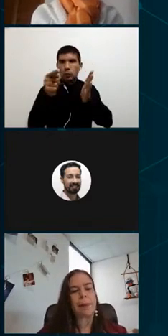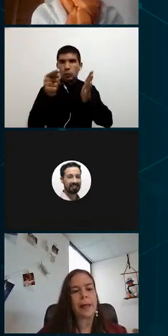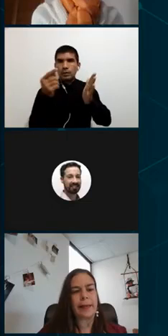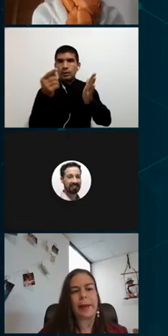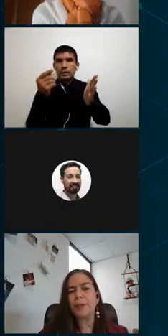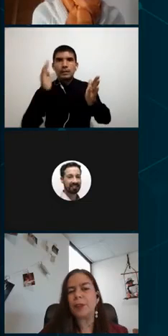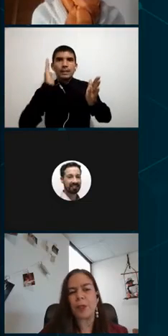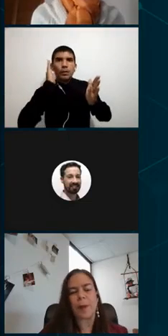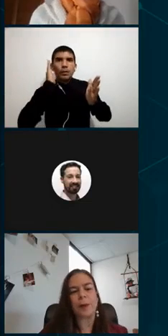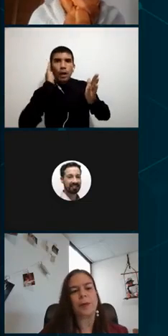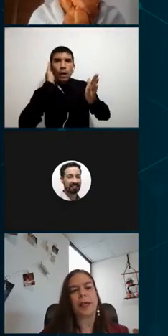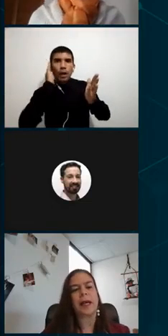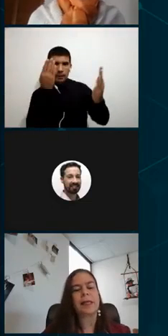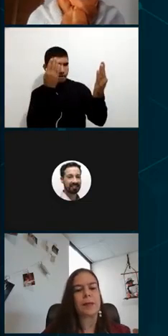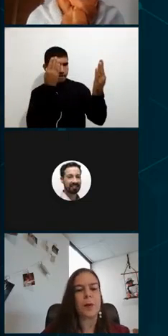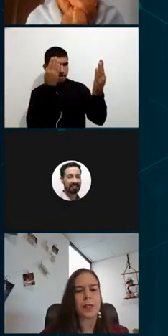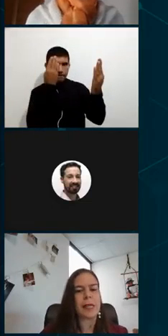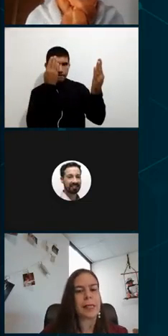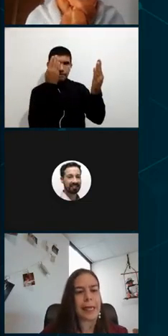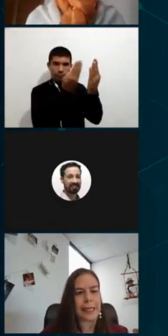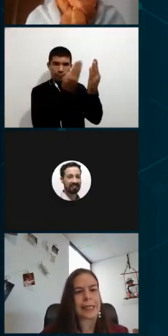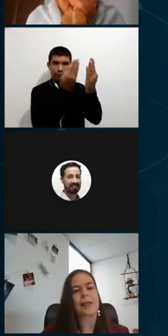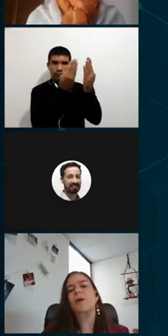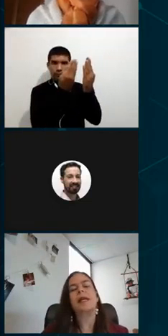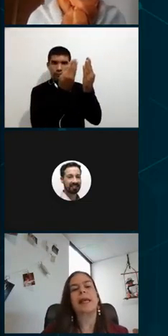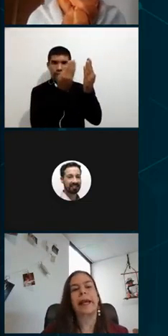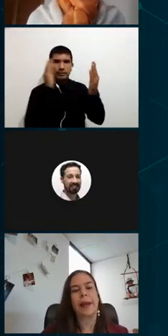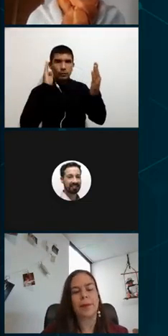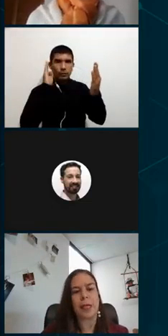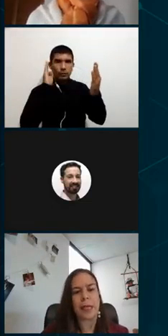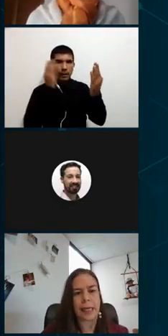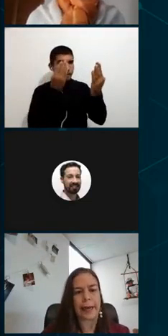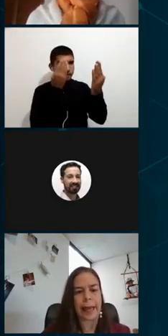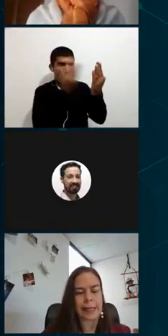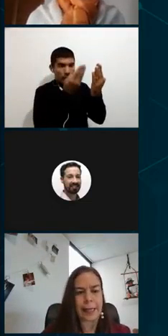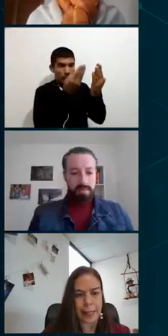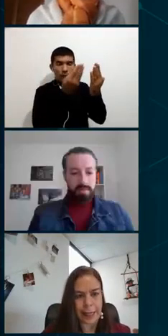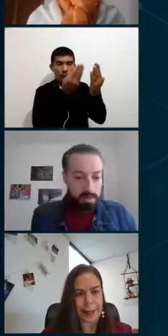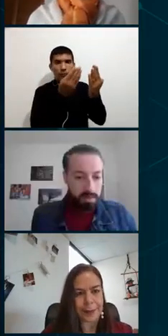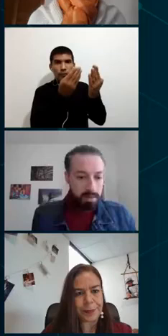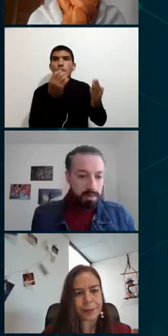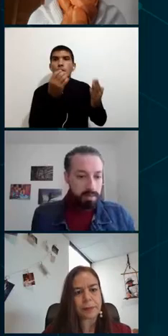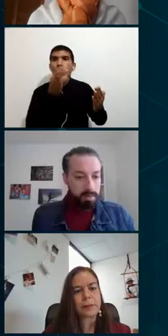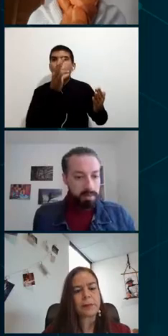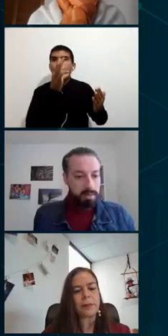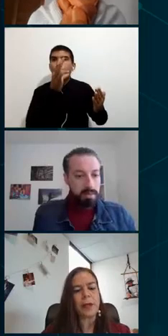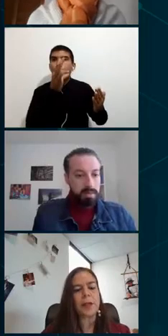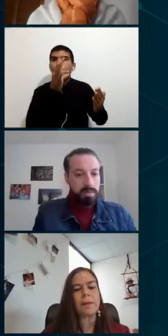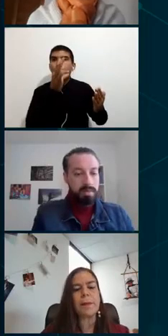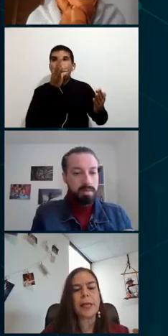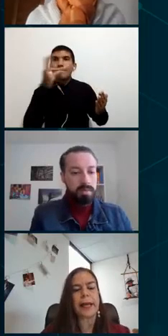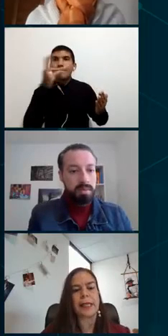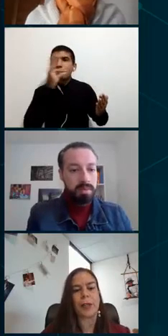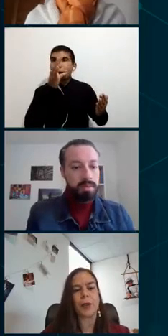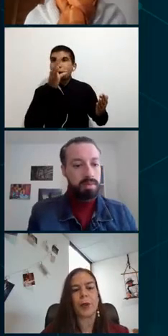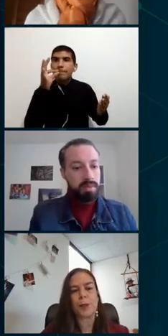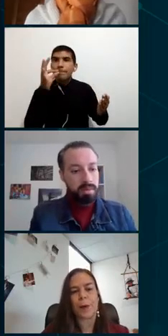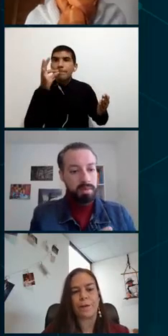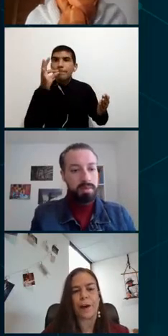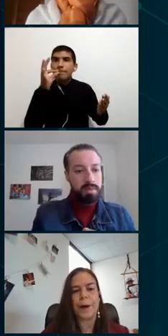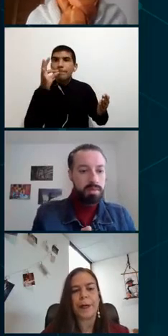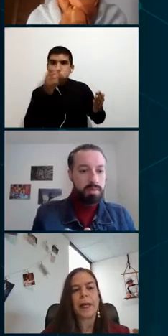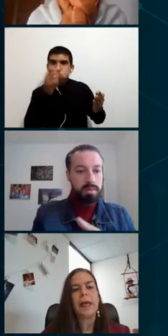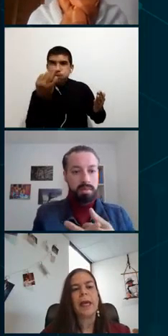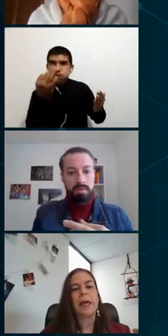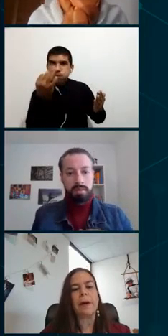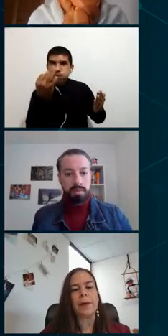Y traemos dos preguntitas muy sencillas con las que queremos iniciar este taller. Entonces vamos ingresando todos,